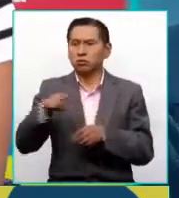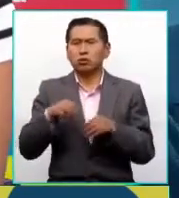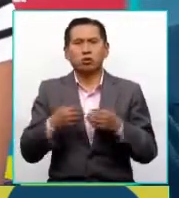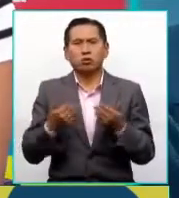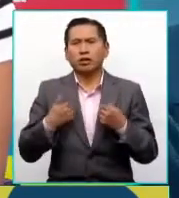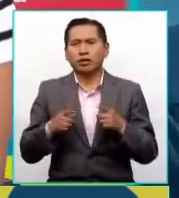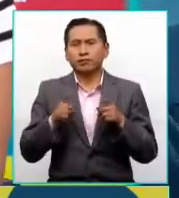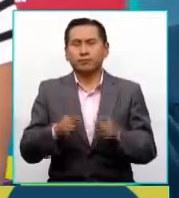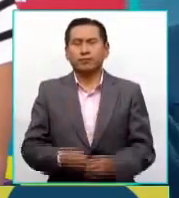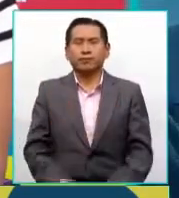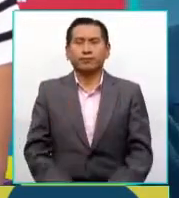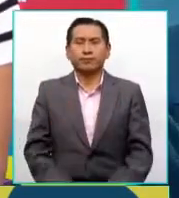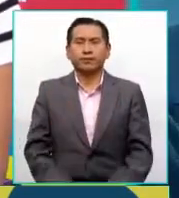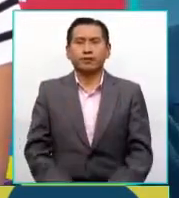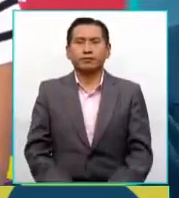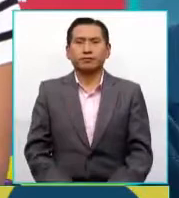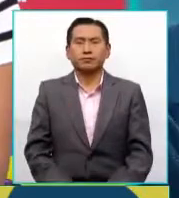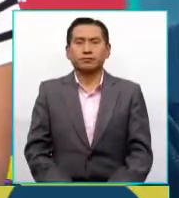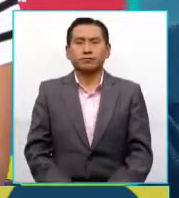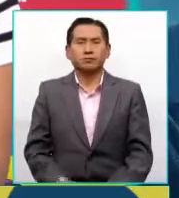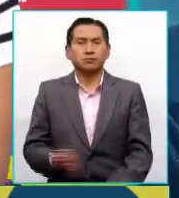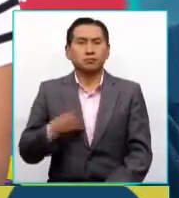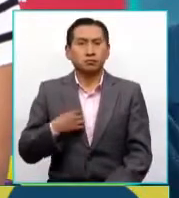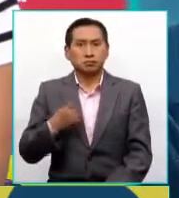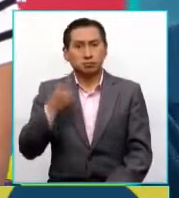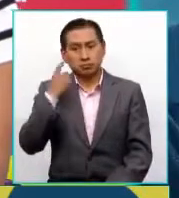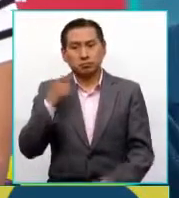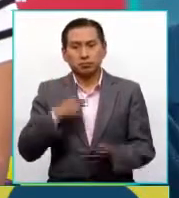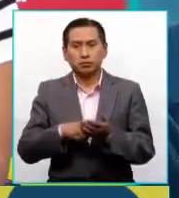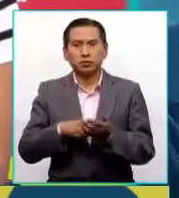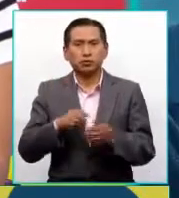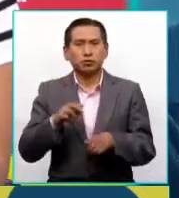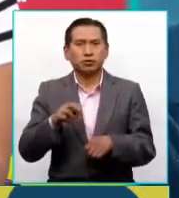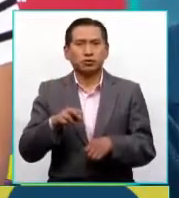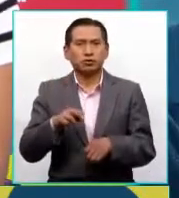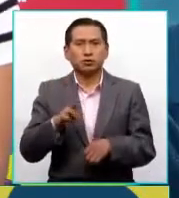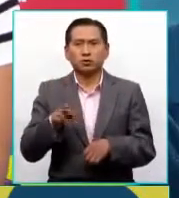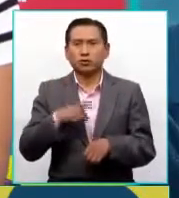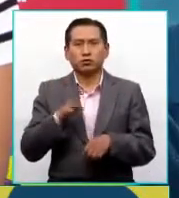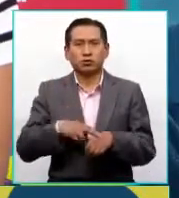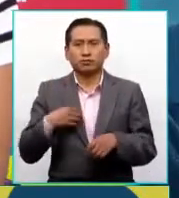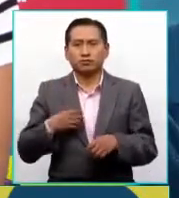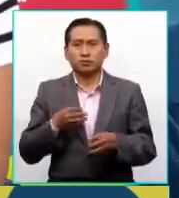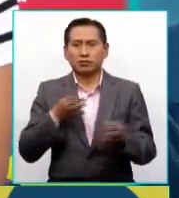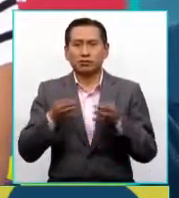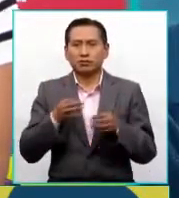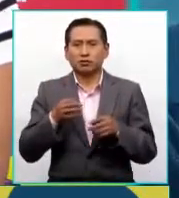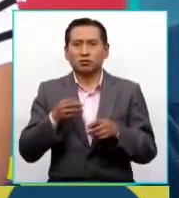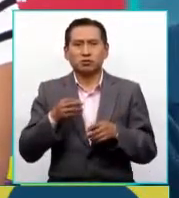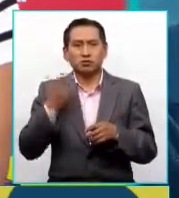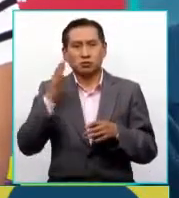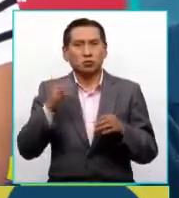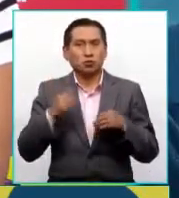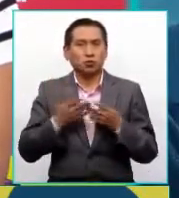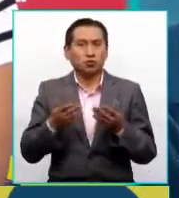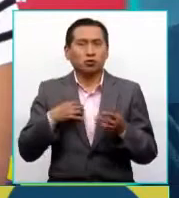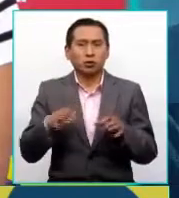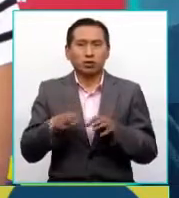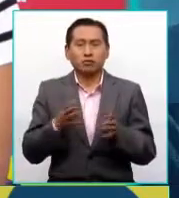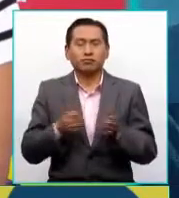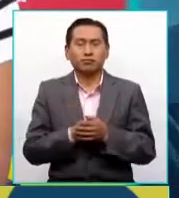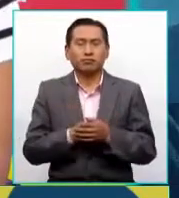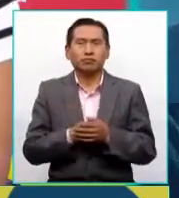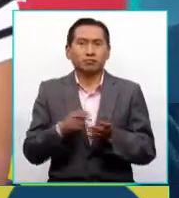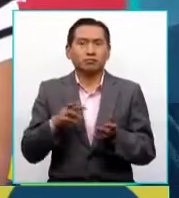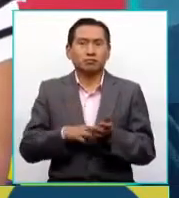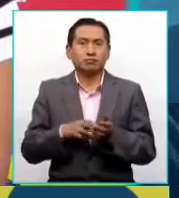adelante? Bueno, yo creo que esto se da de una manera natural, ¿no? No sé si te puedo explicar exactamente cómo lo hago, ¿no? Sino